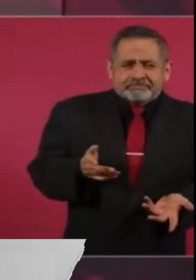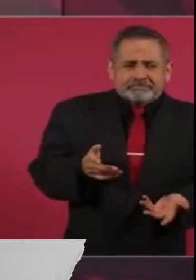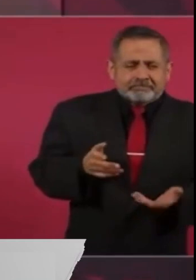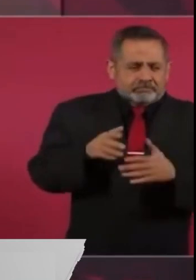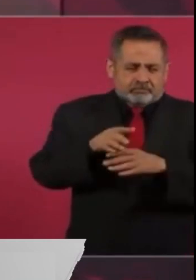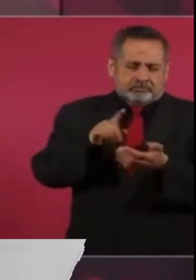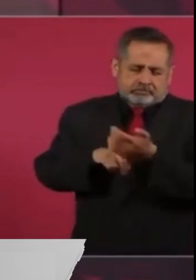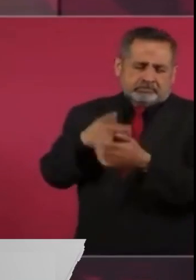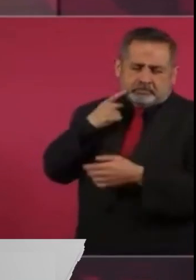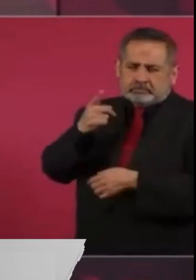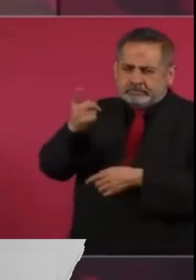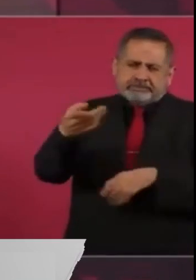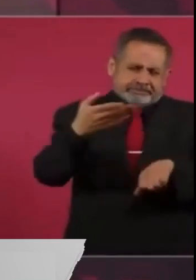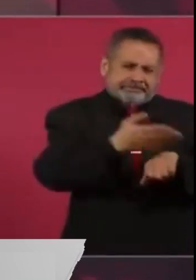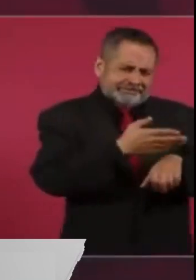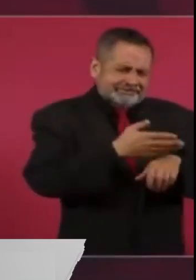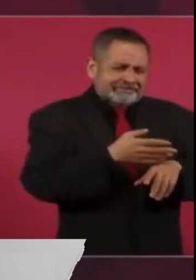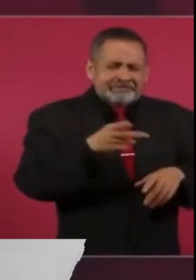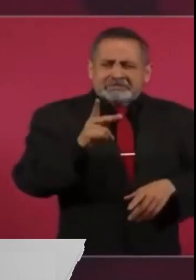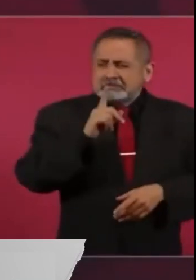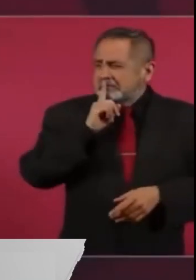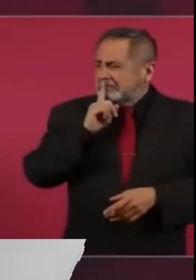políticamente, no daña,